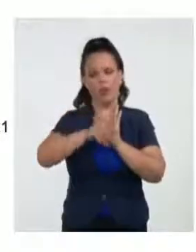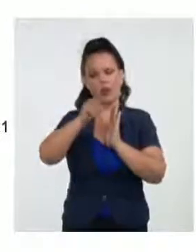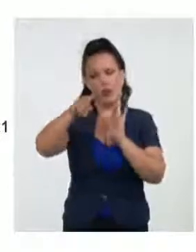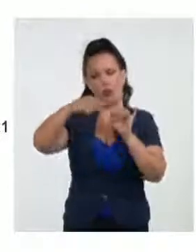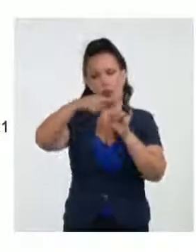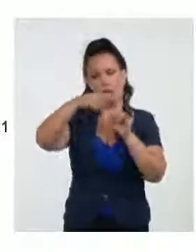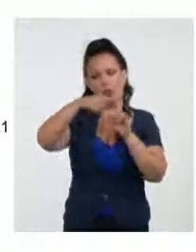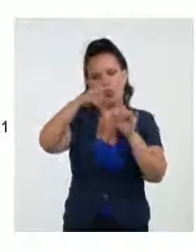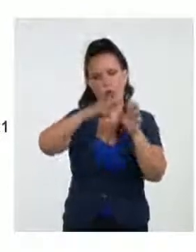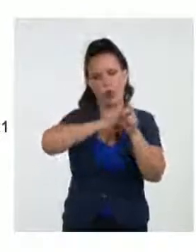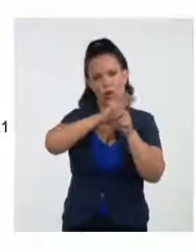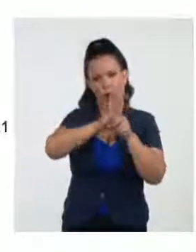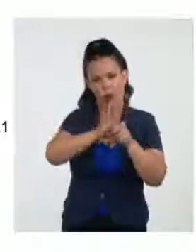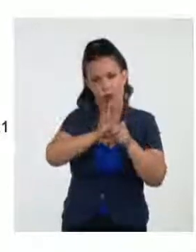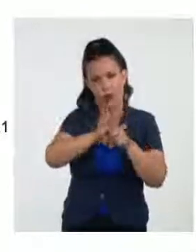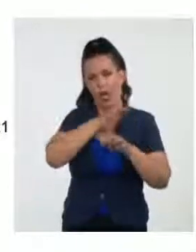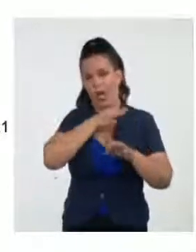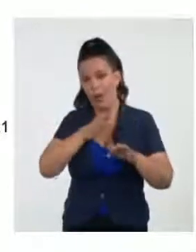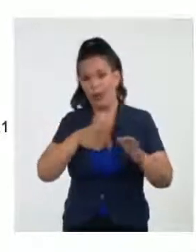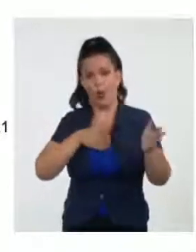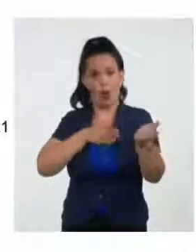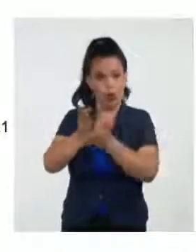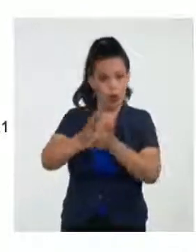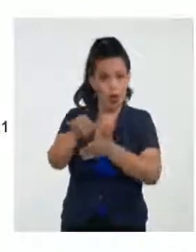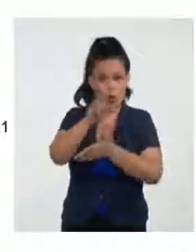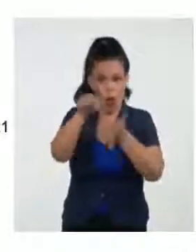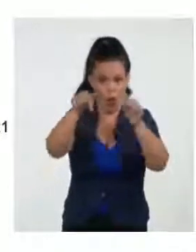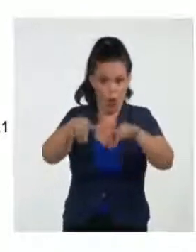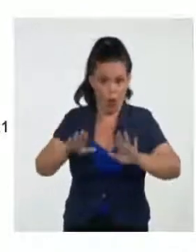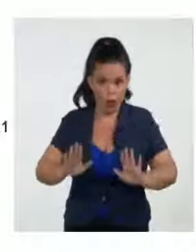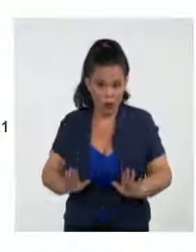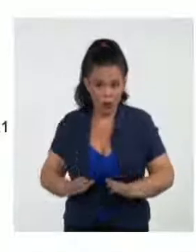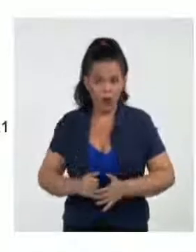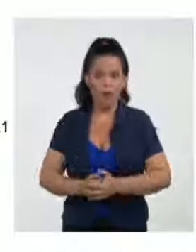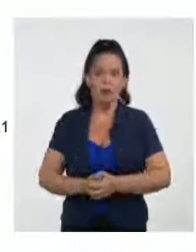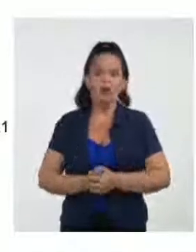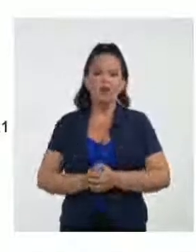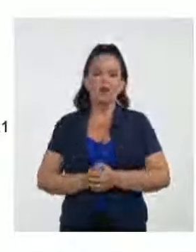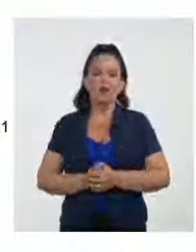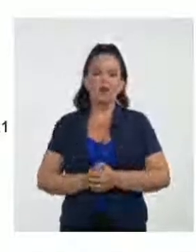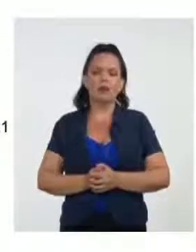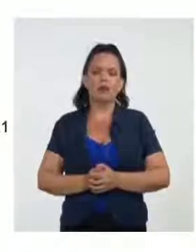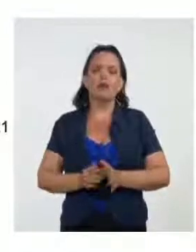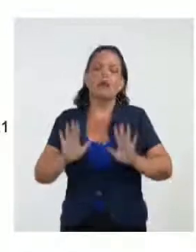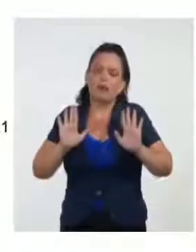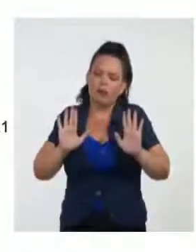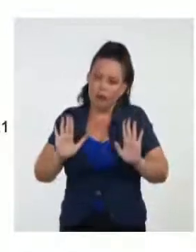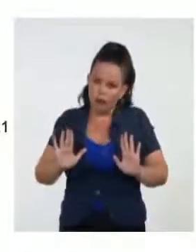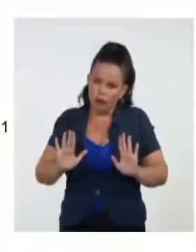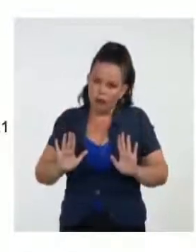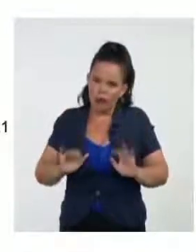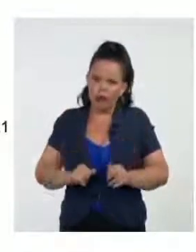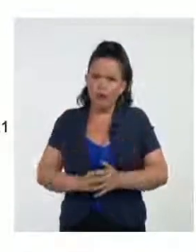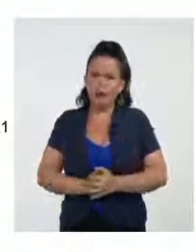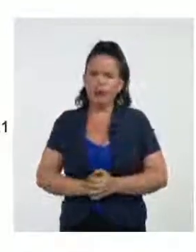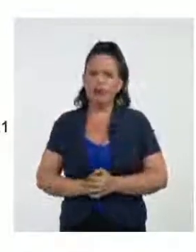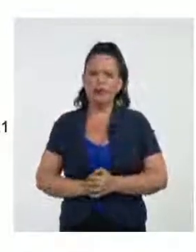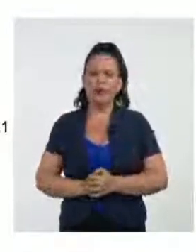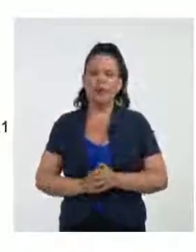ahora. Ahora, cuando se introduce la vacunación, cuando se